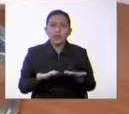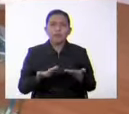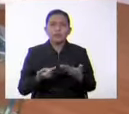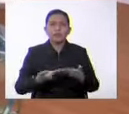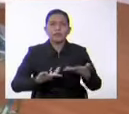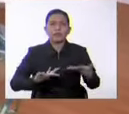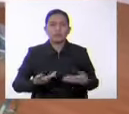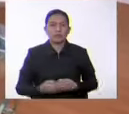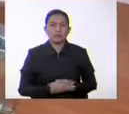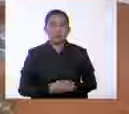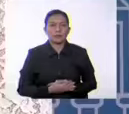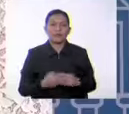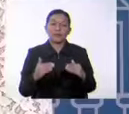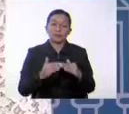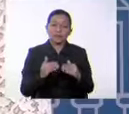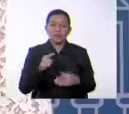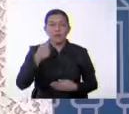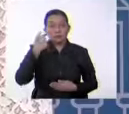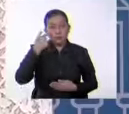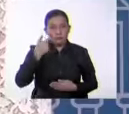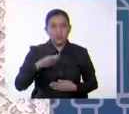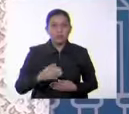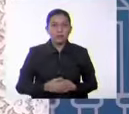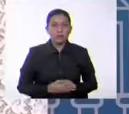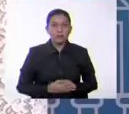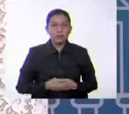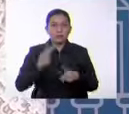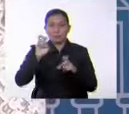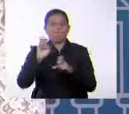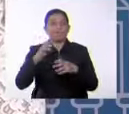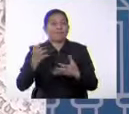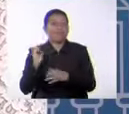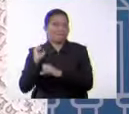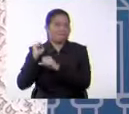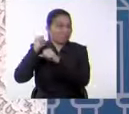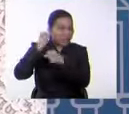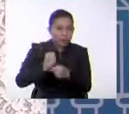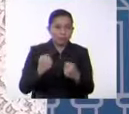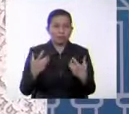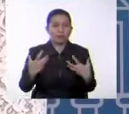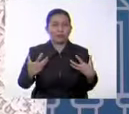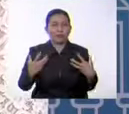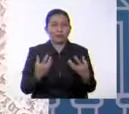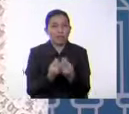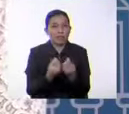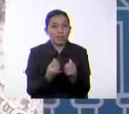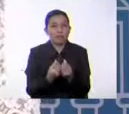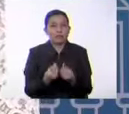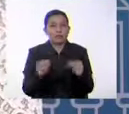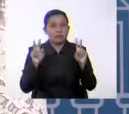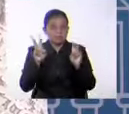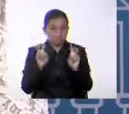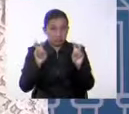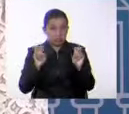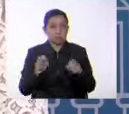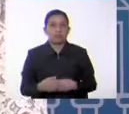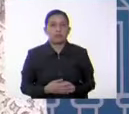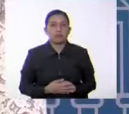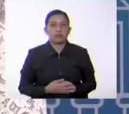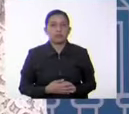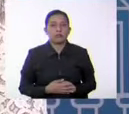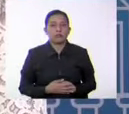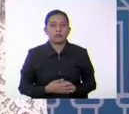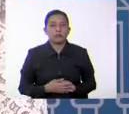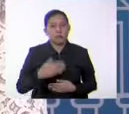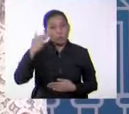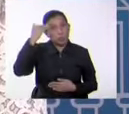podríamos situar este ejemplo en cuanto a las conquistas sociales, el tema de la reivindicación de la